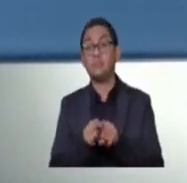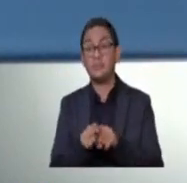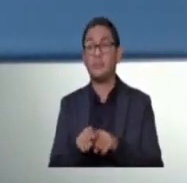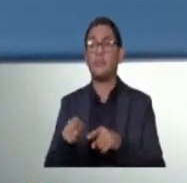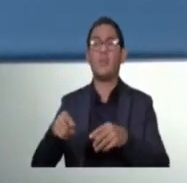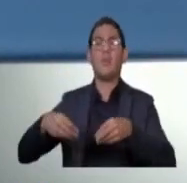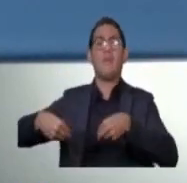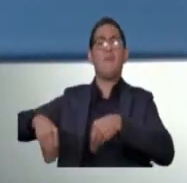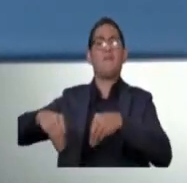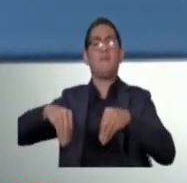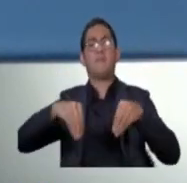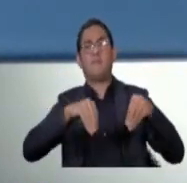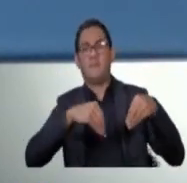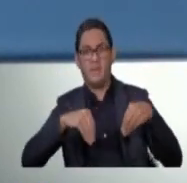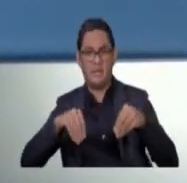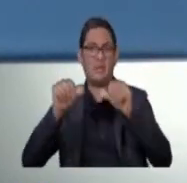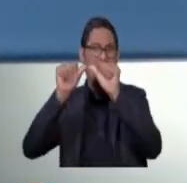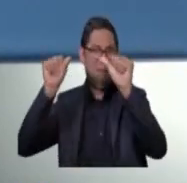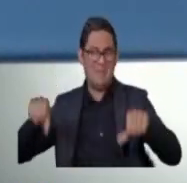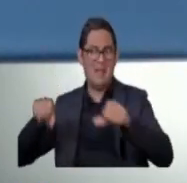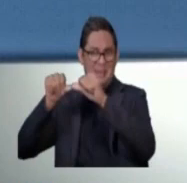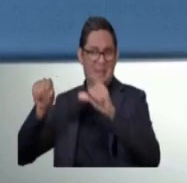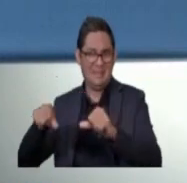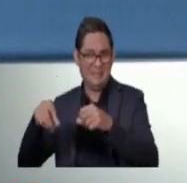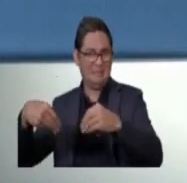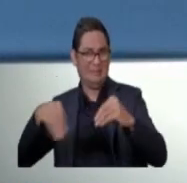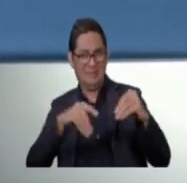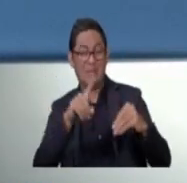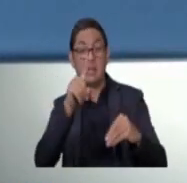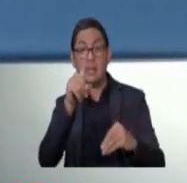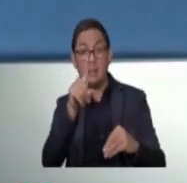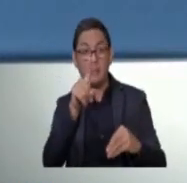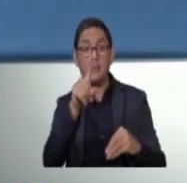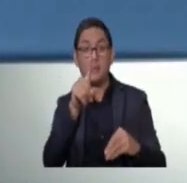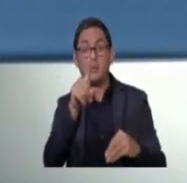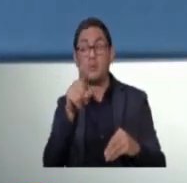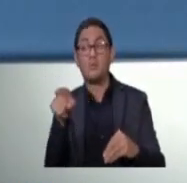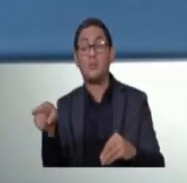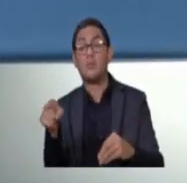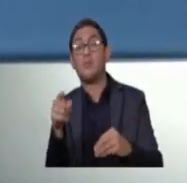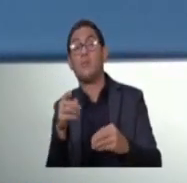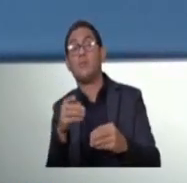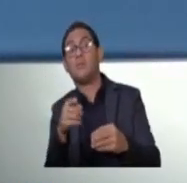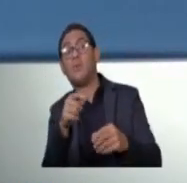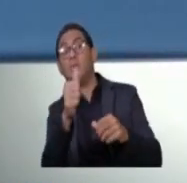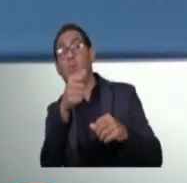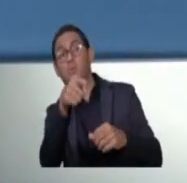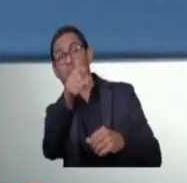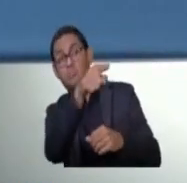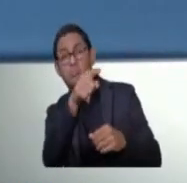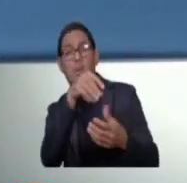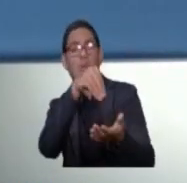mayor con entrega exclusiva a los establecimientos antes descritos